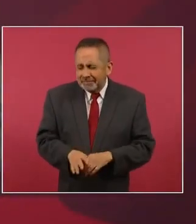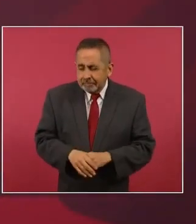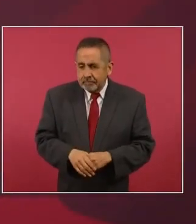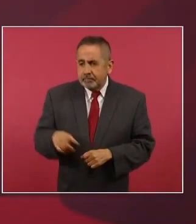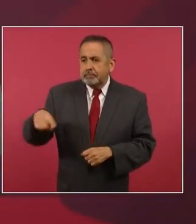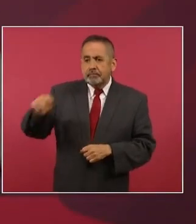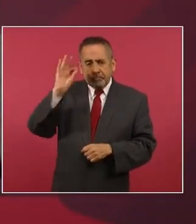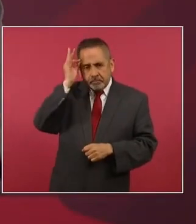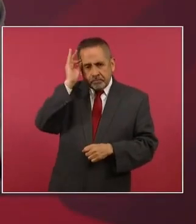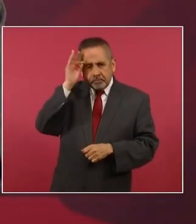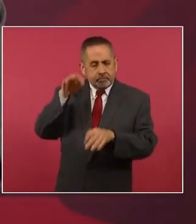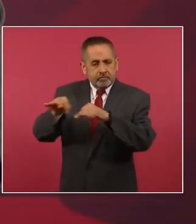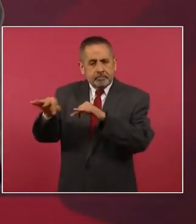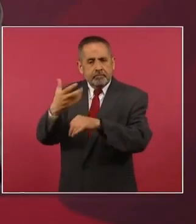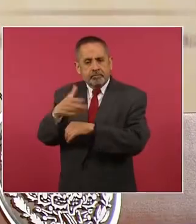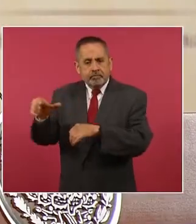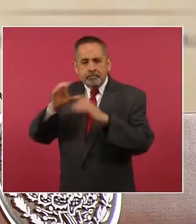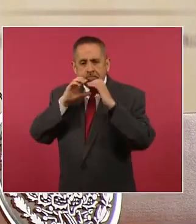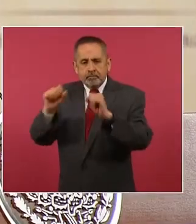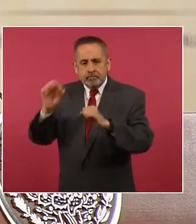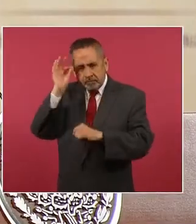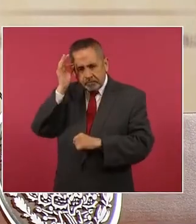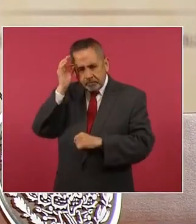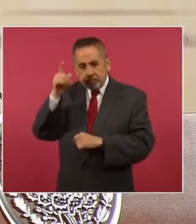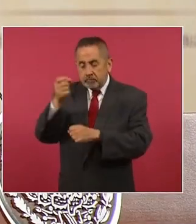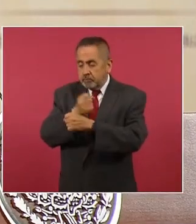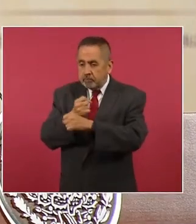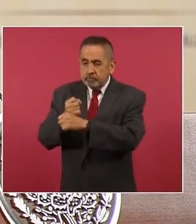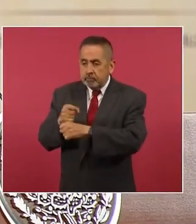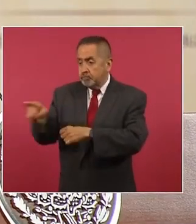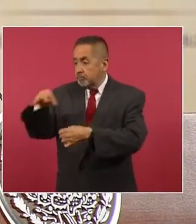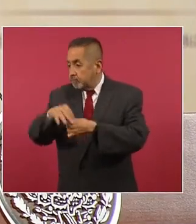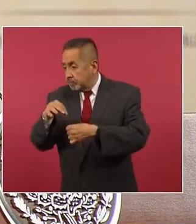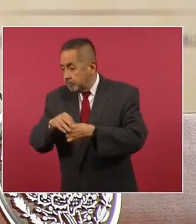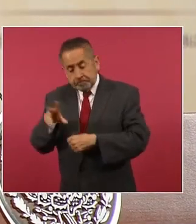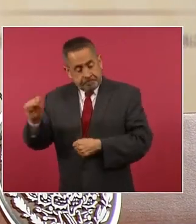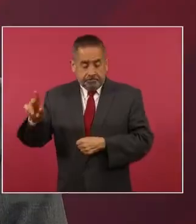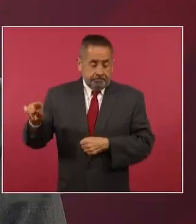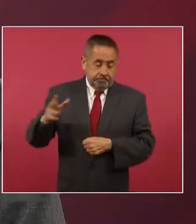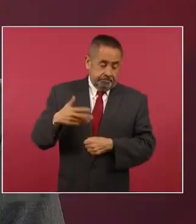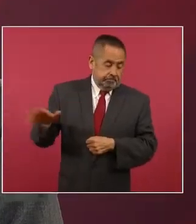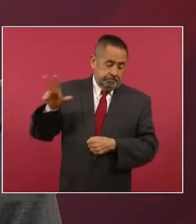los peones? ¿Los esclavos? No.